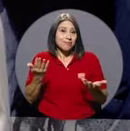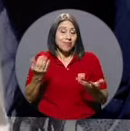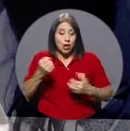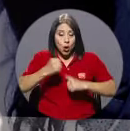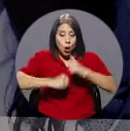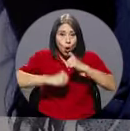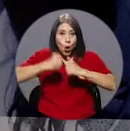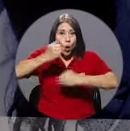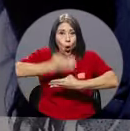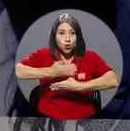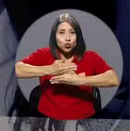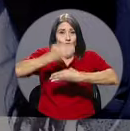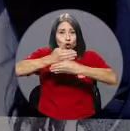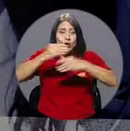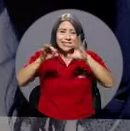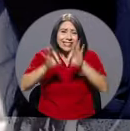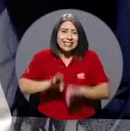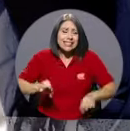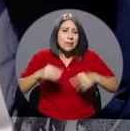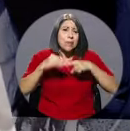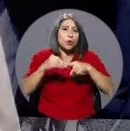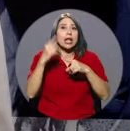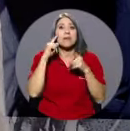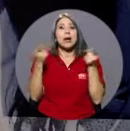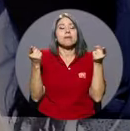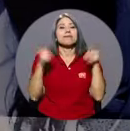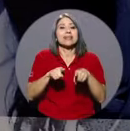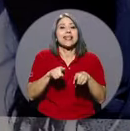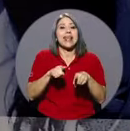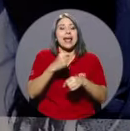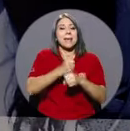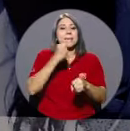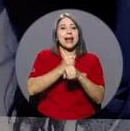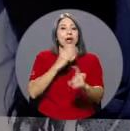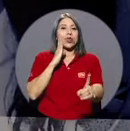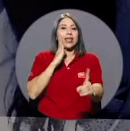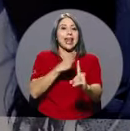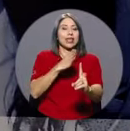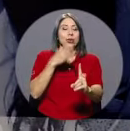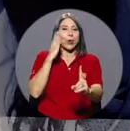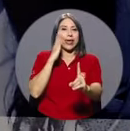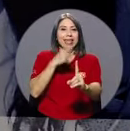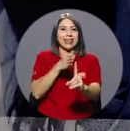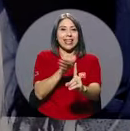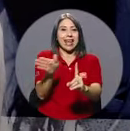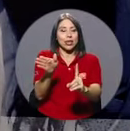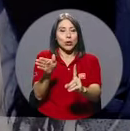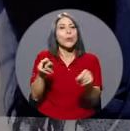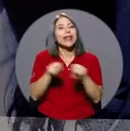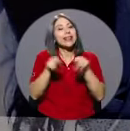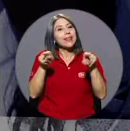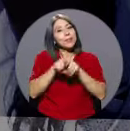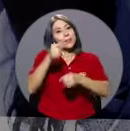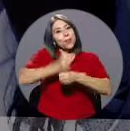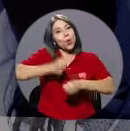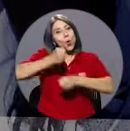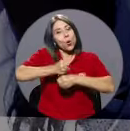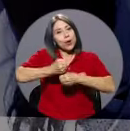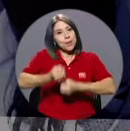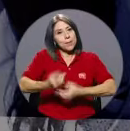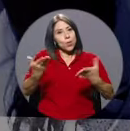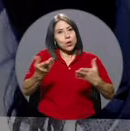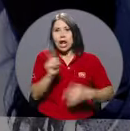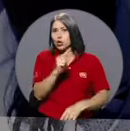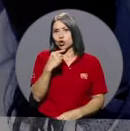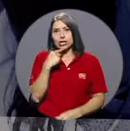el pilar fundamental para generar una gran cantidad de empleo, tanto directo como indirecto, y obviamente la obra pública es importante.